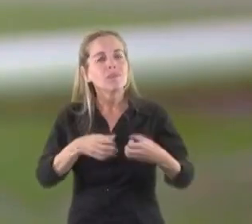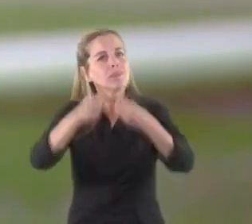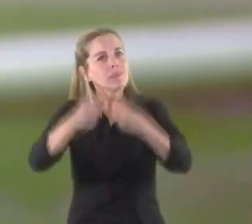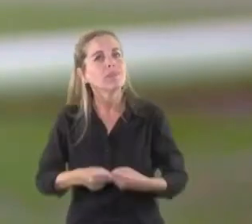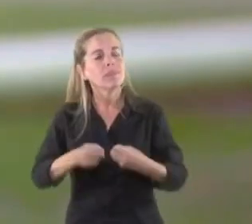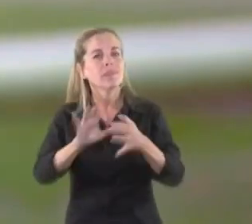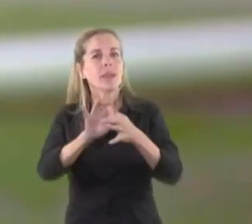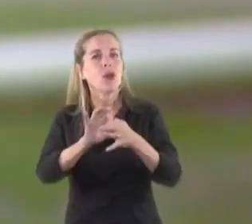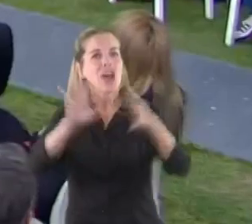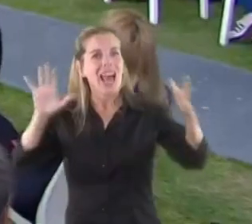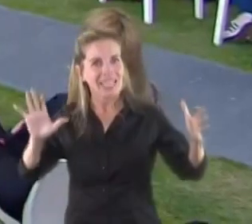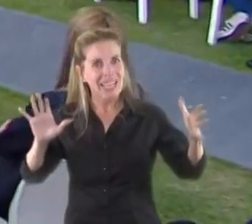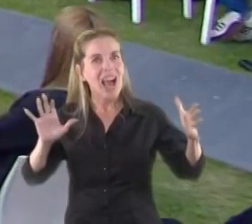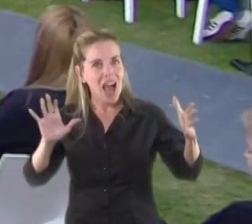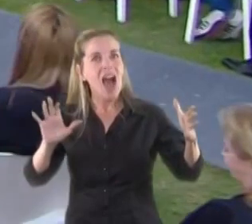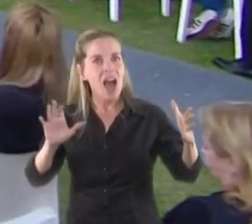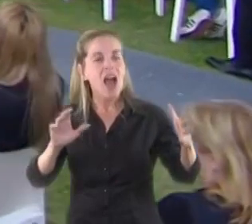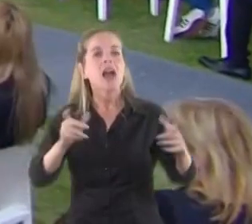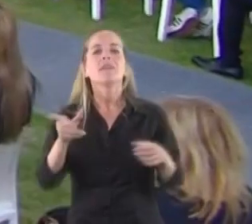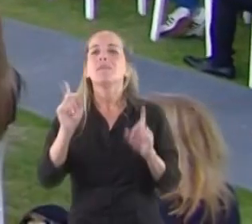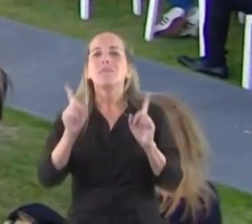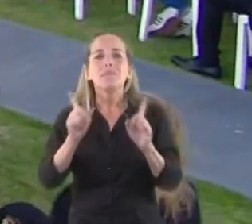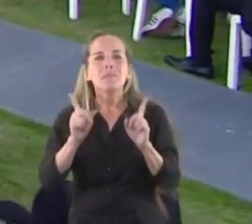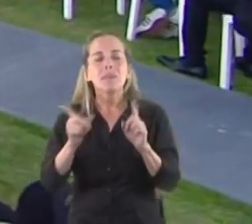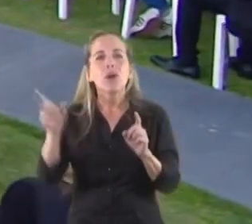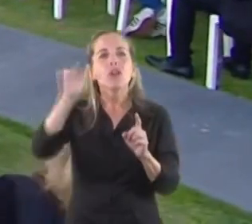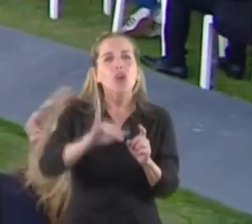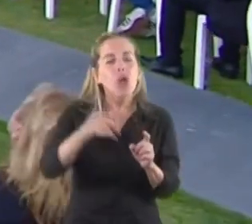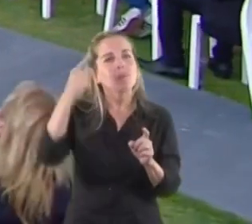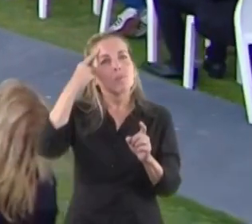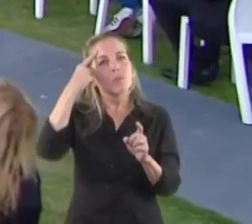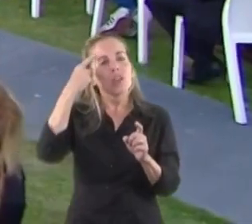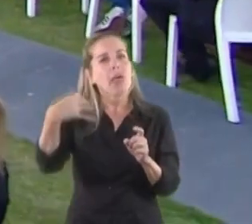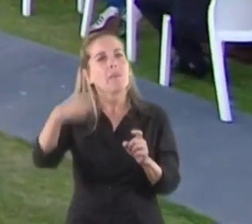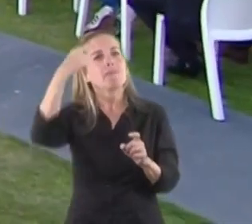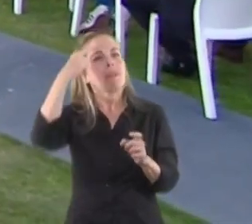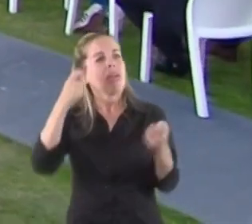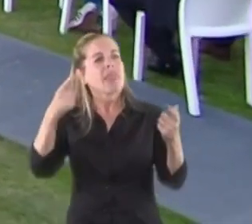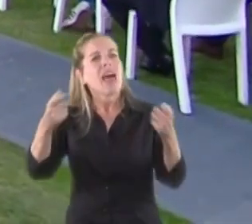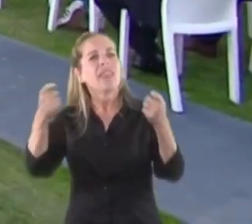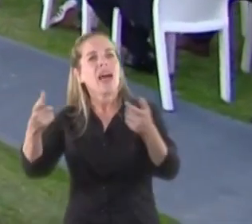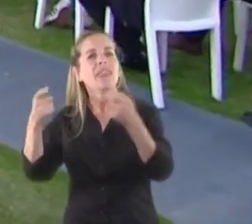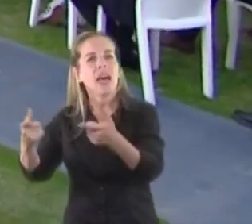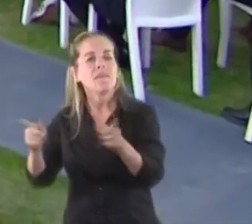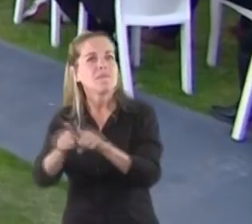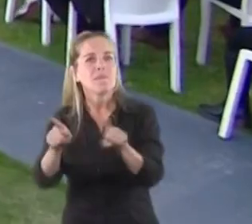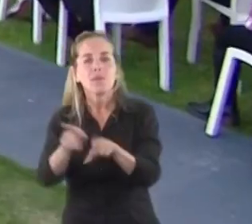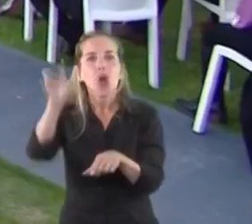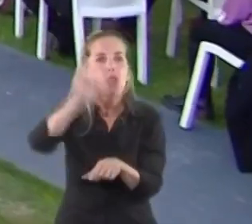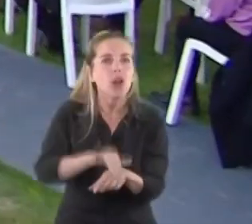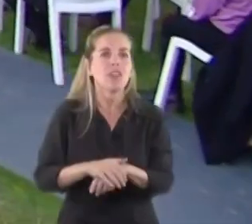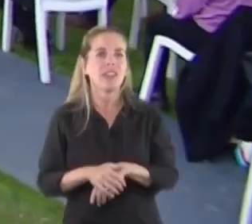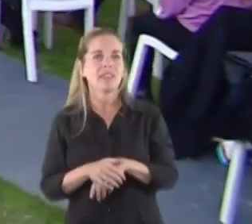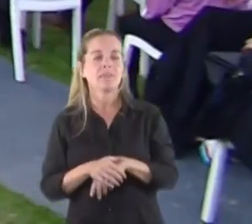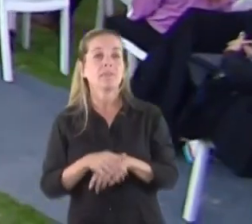reafirmación democrática que todos los días debemos dar. Todos los días. La